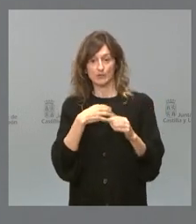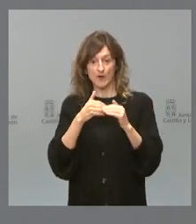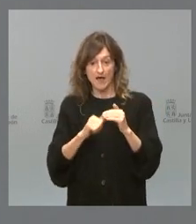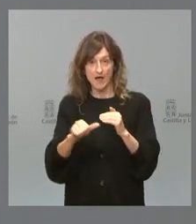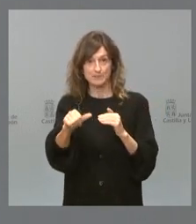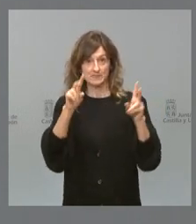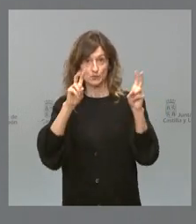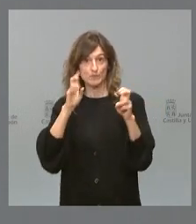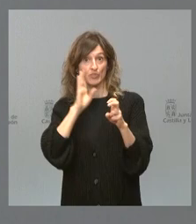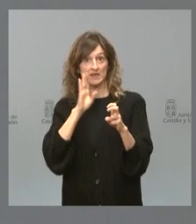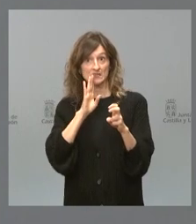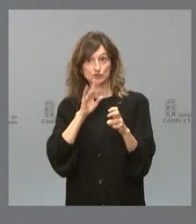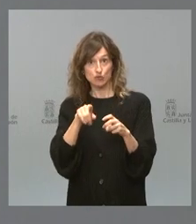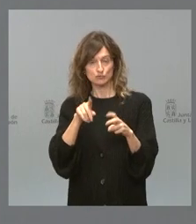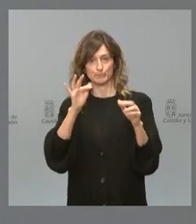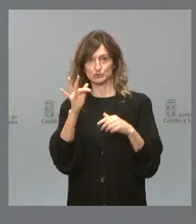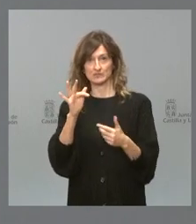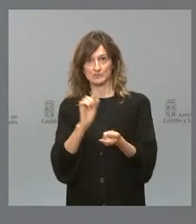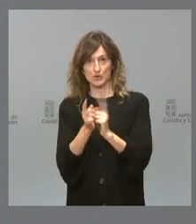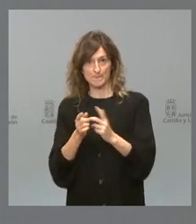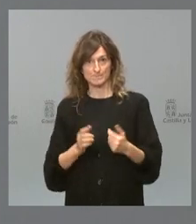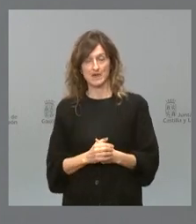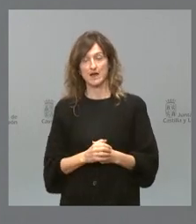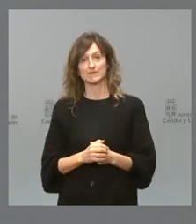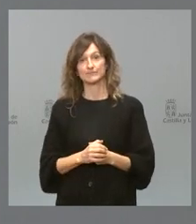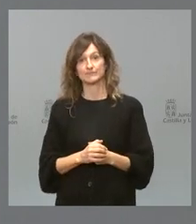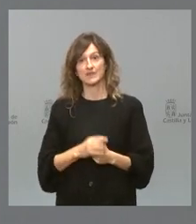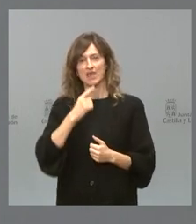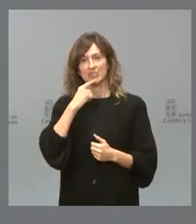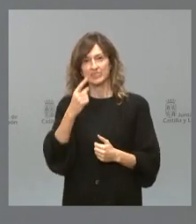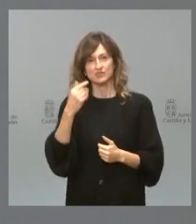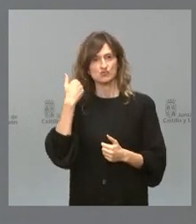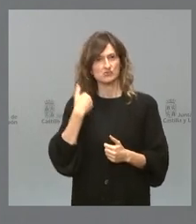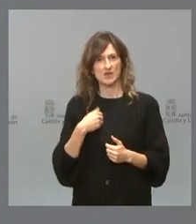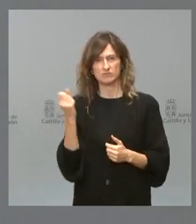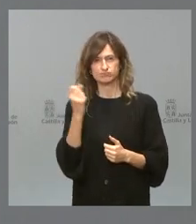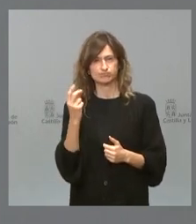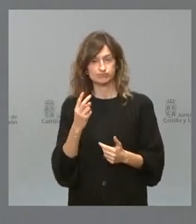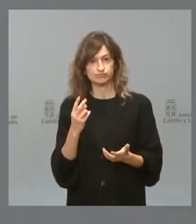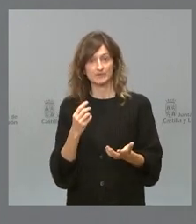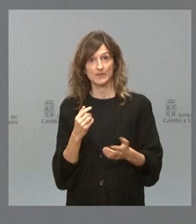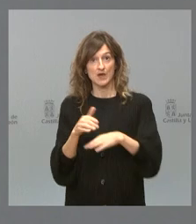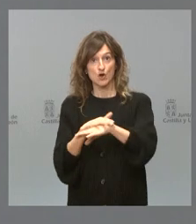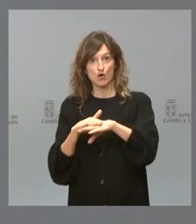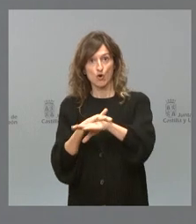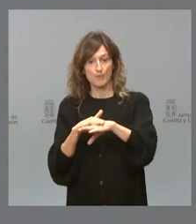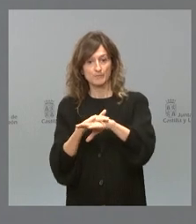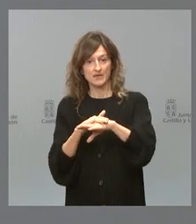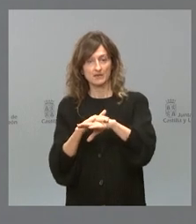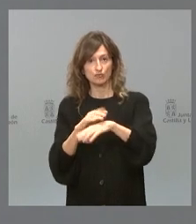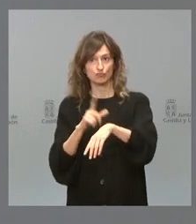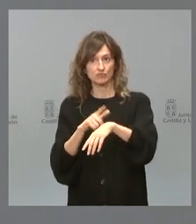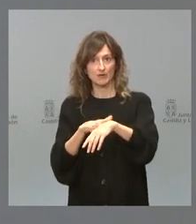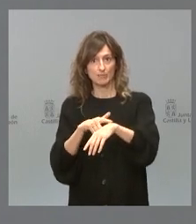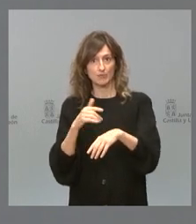delitos que se cometan a partir de ahora pues sería muy positivo nosotros lo hemos dicho ya está pasando un tiempo sin que el gobierno estime oportuno